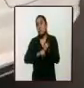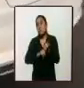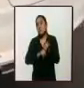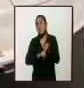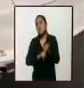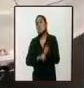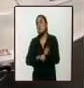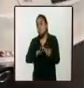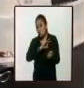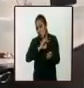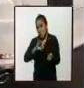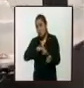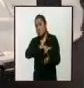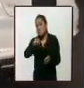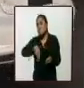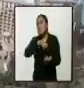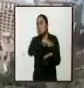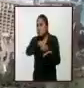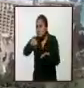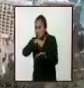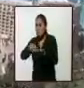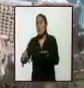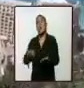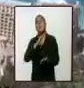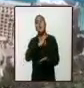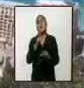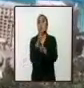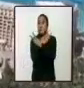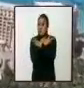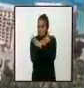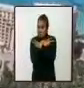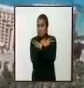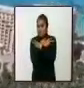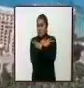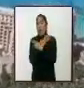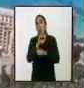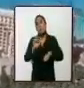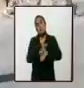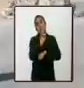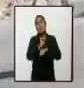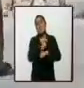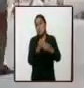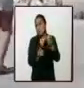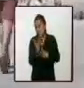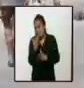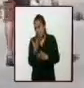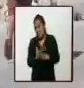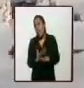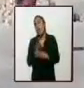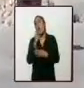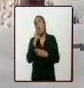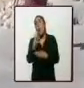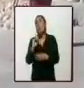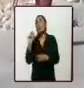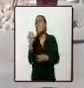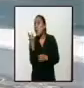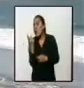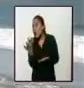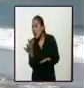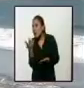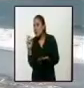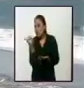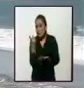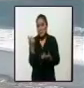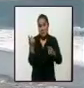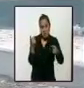disposición. ¿Para qué? Para comprar, comprar, salir de vacaciones y hasta cambiar de automóvil. Otra variable es la paridad del dólar, ya le decíamos,